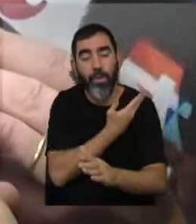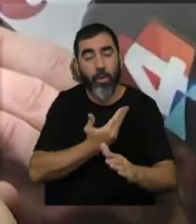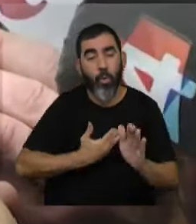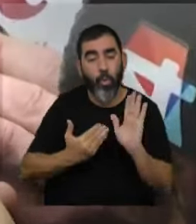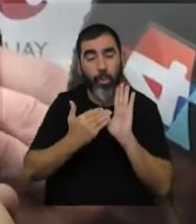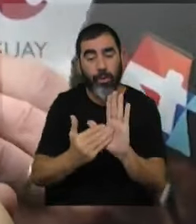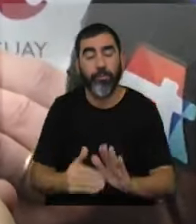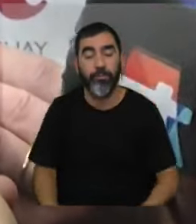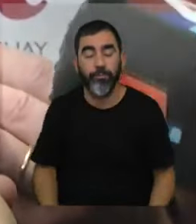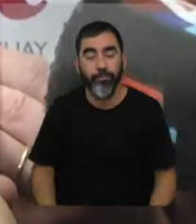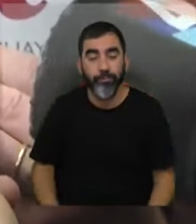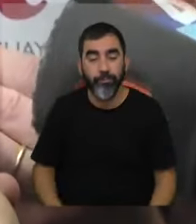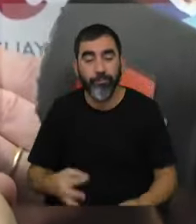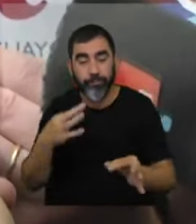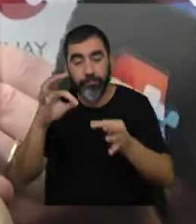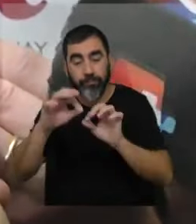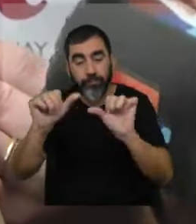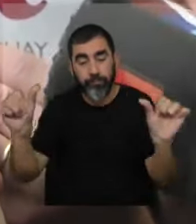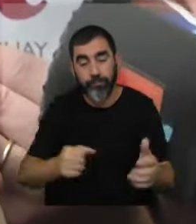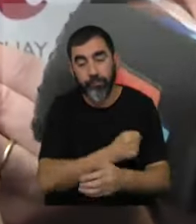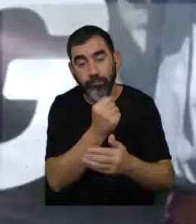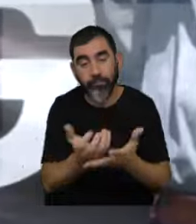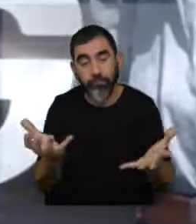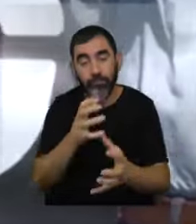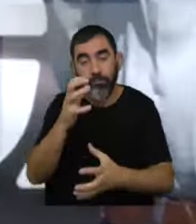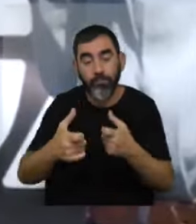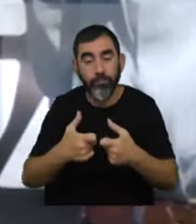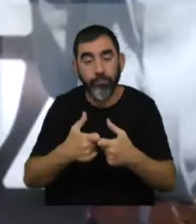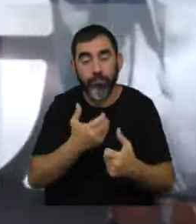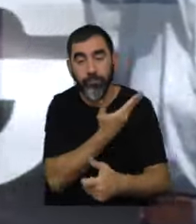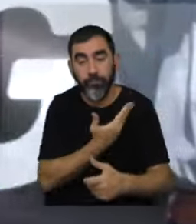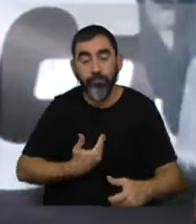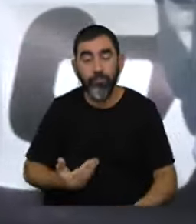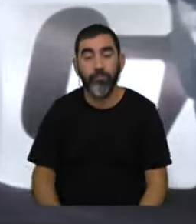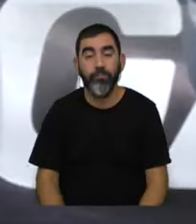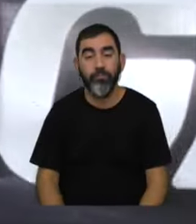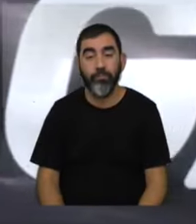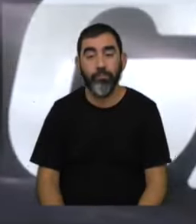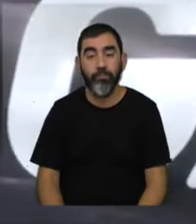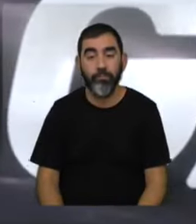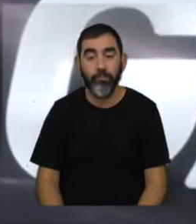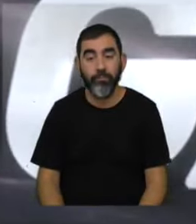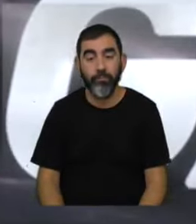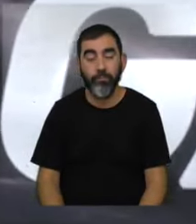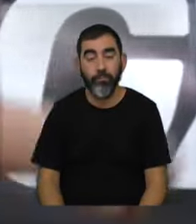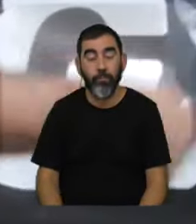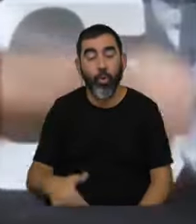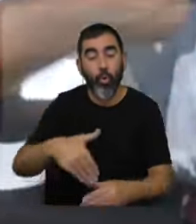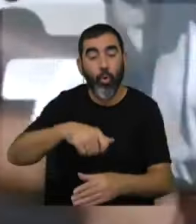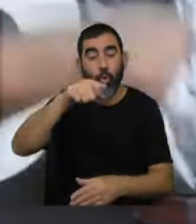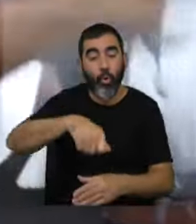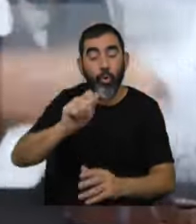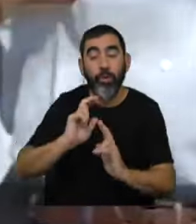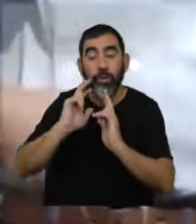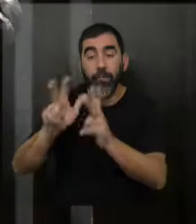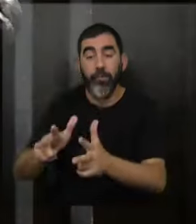presentando por esos días y un detalle de lo hecho hasta el momento por la coalición multicolor al frente del poder ejecutivo fuentes de la corte electoral dijeron